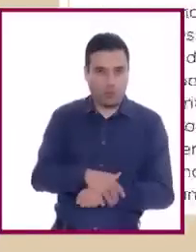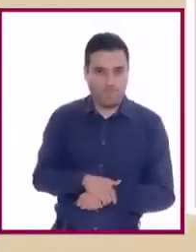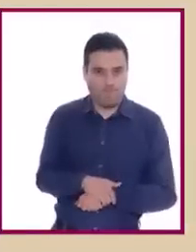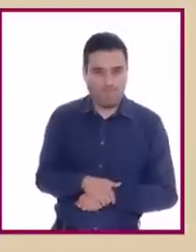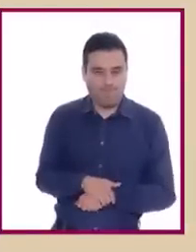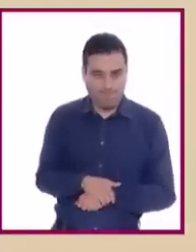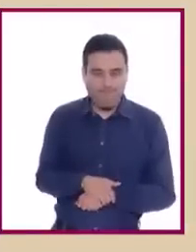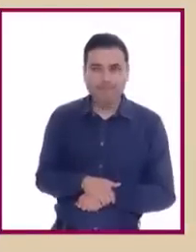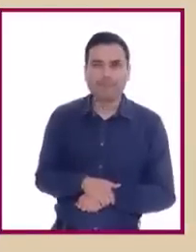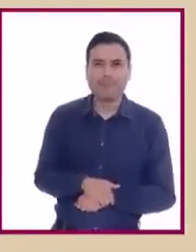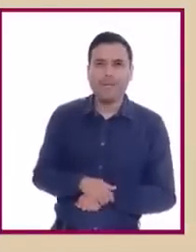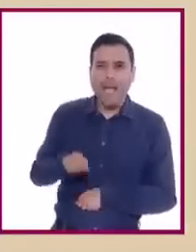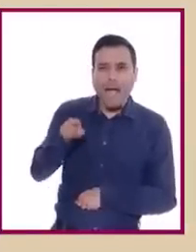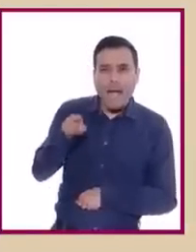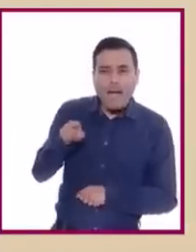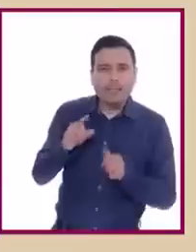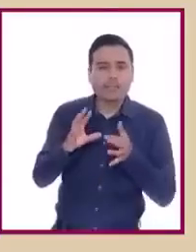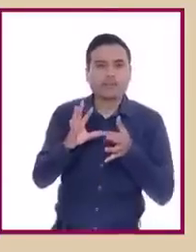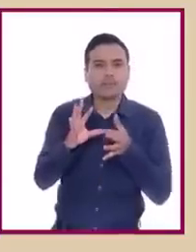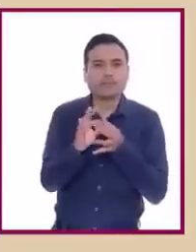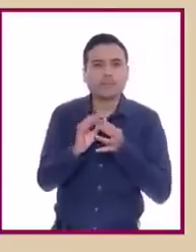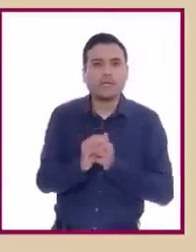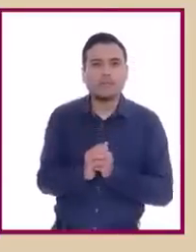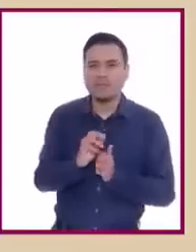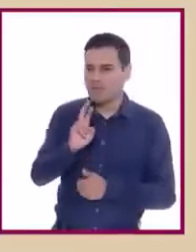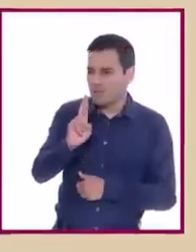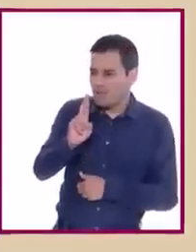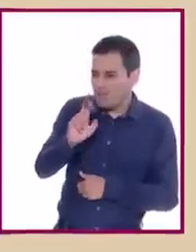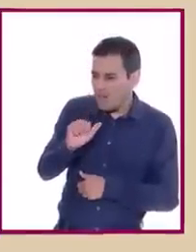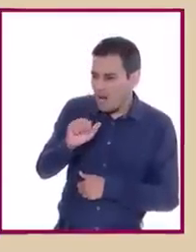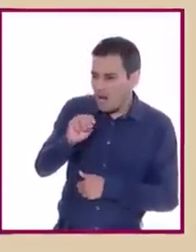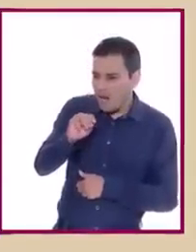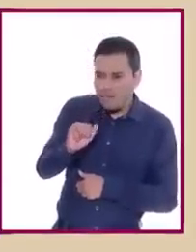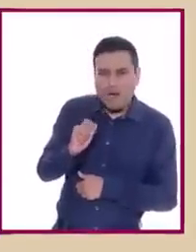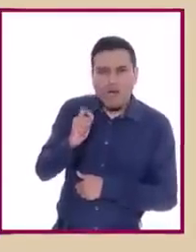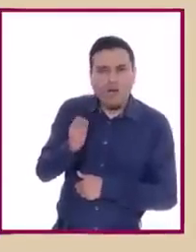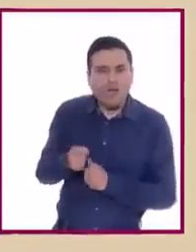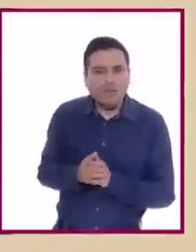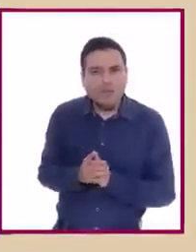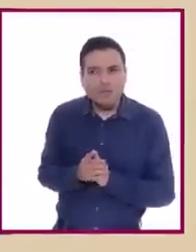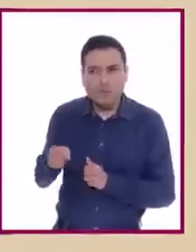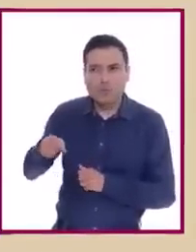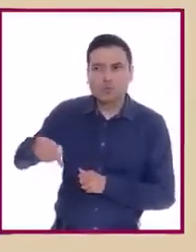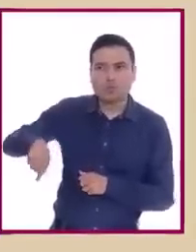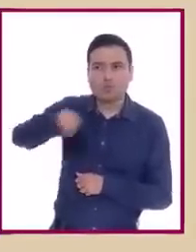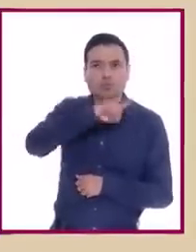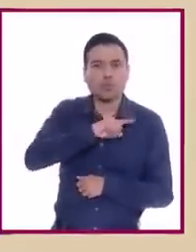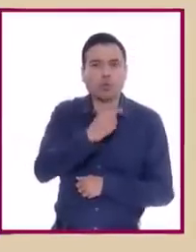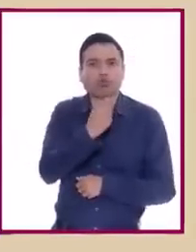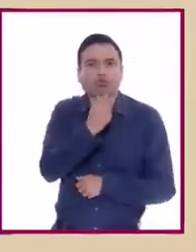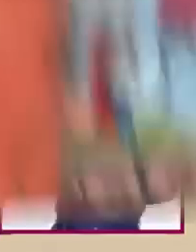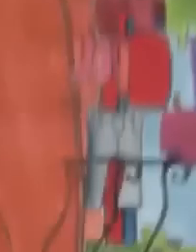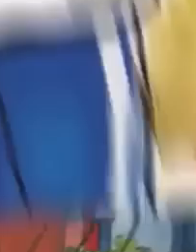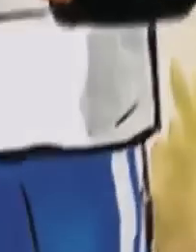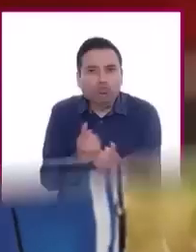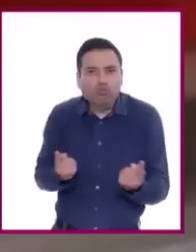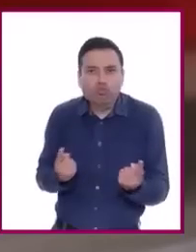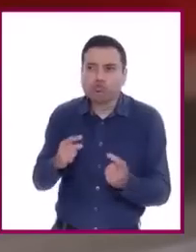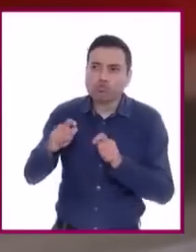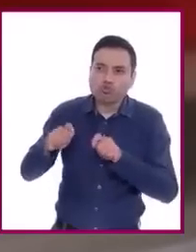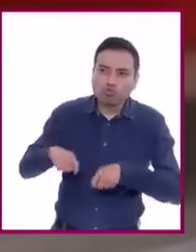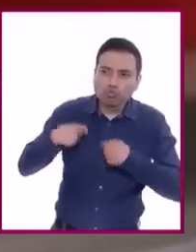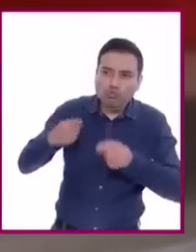No Ahí es donde se ve como los niños se organizan precisamente para poder llevar a cabo esta tradición